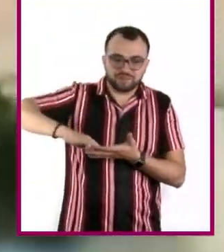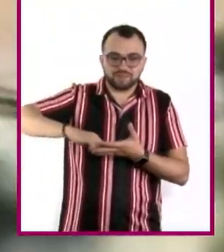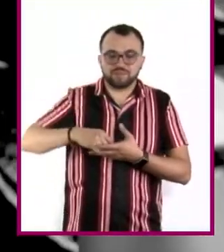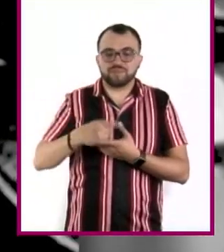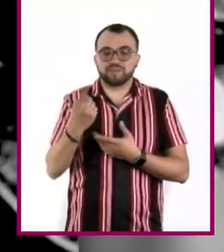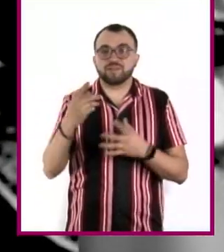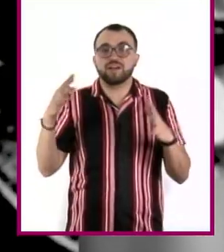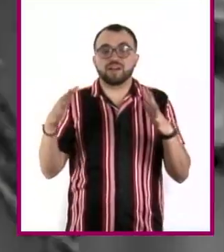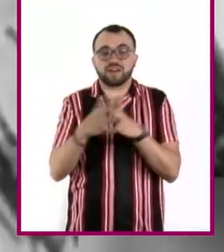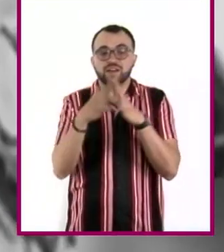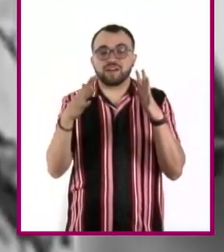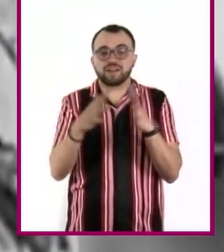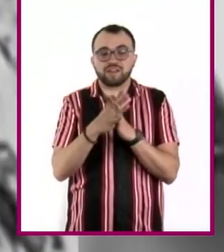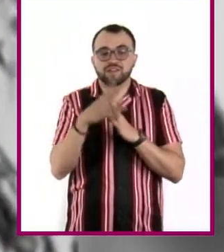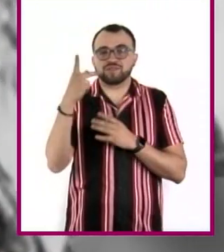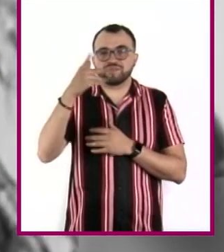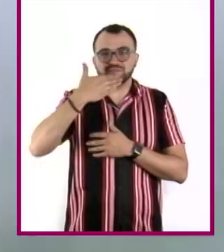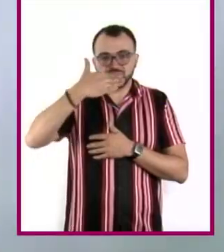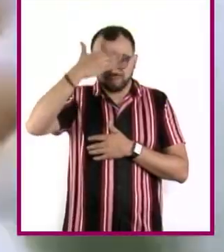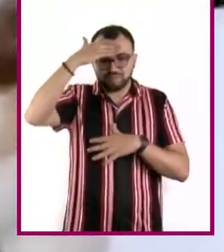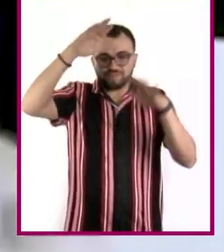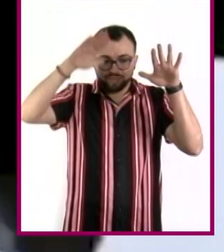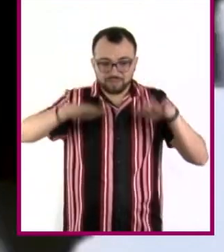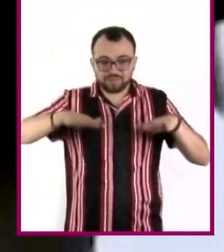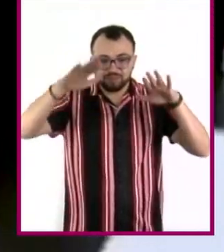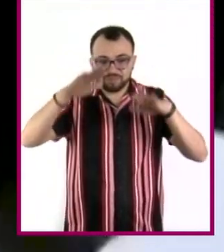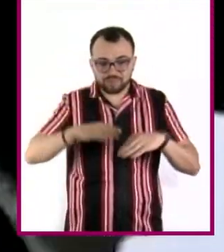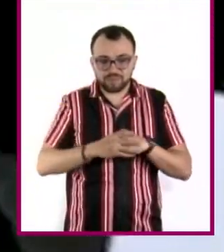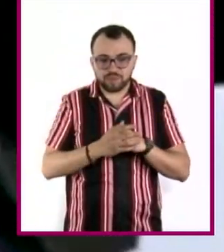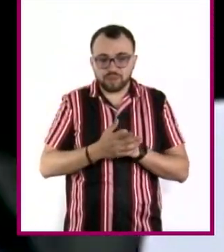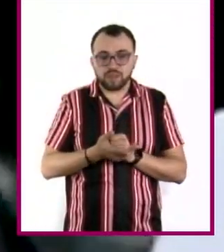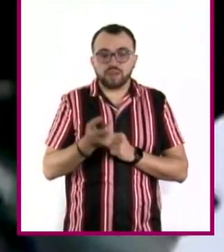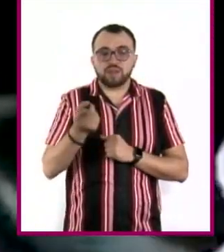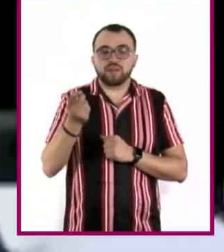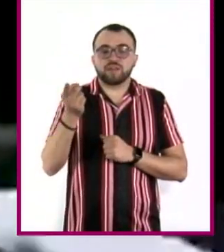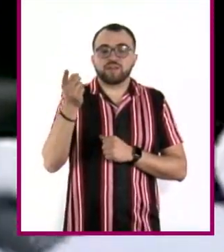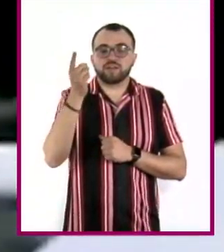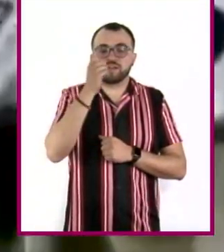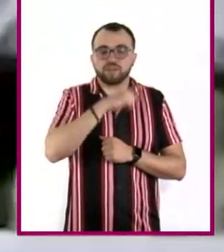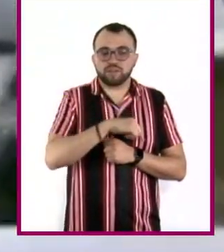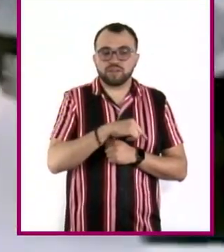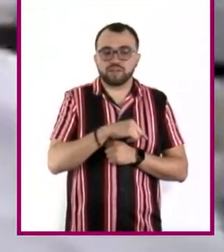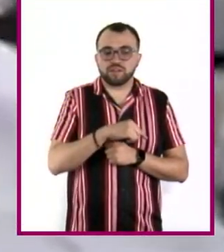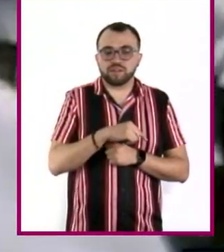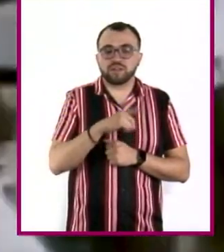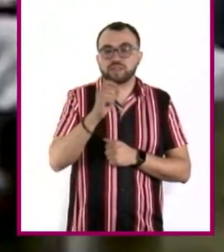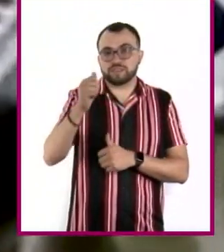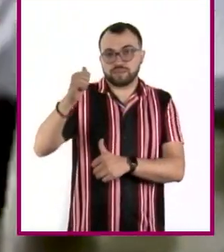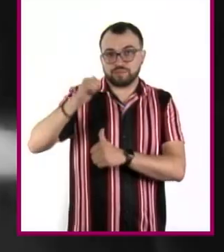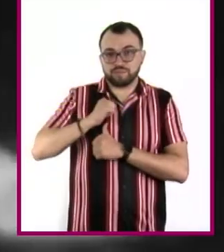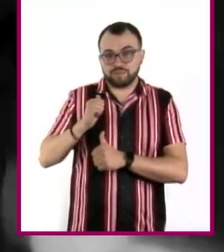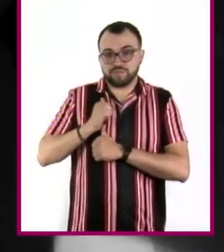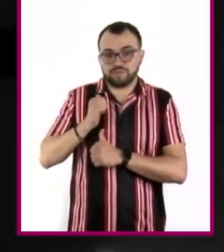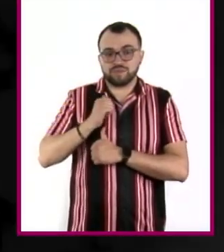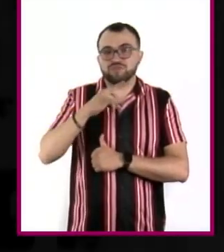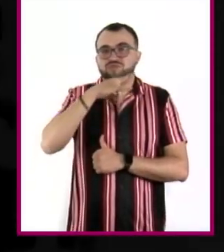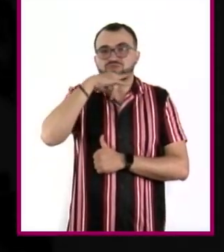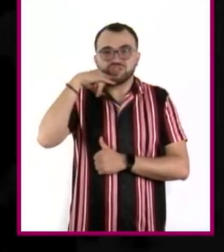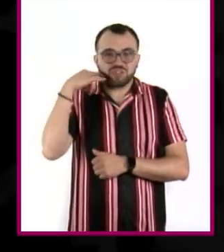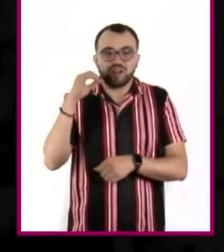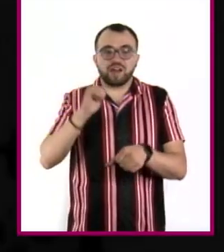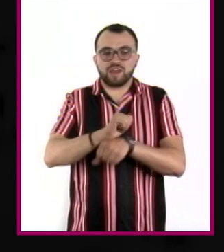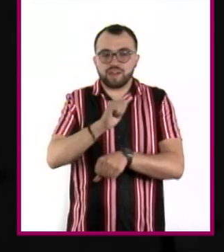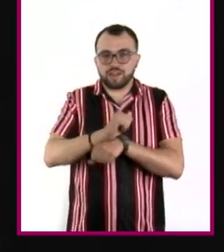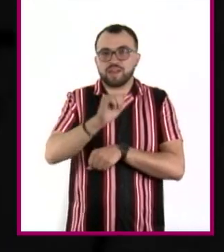Afganistán, las intervenciones en Hungría o en la entonces Checoslovaquia, o las dictaduras militares en Chile, Argentina